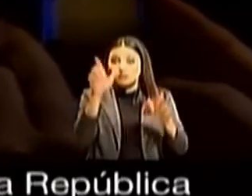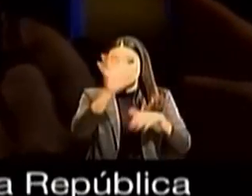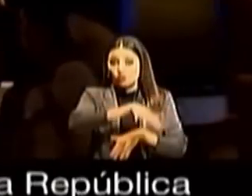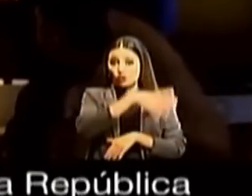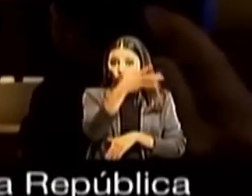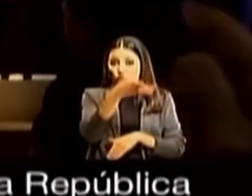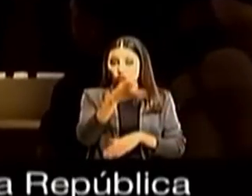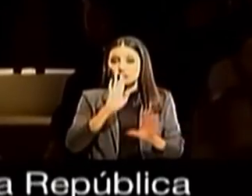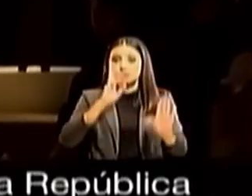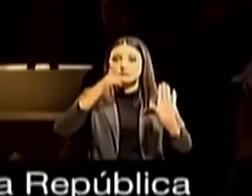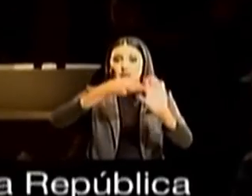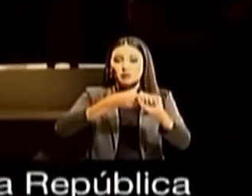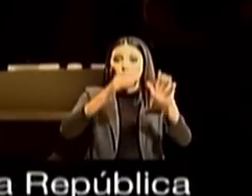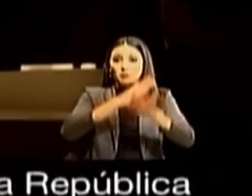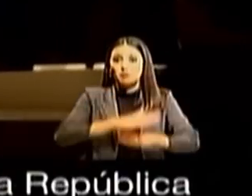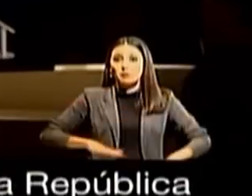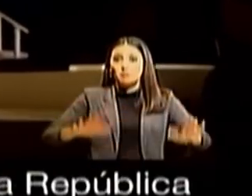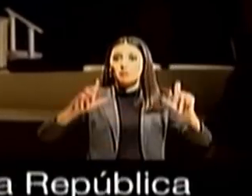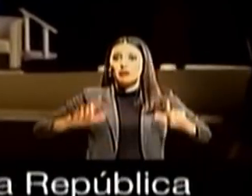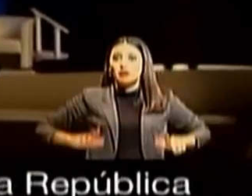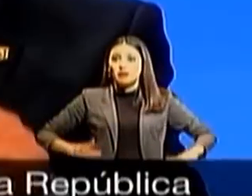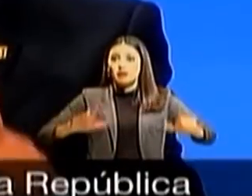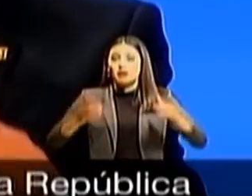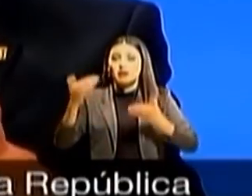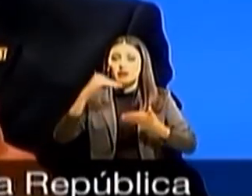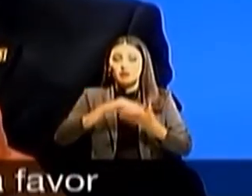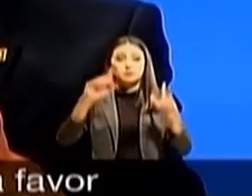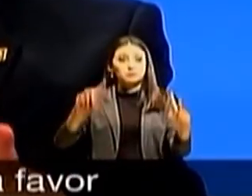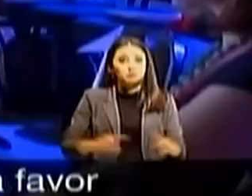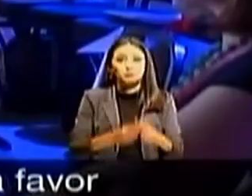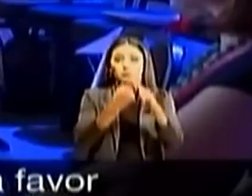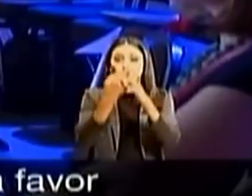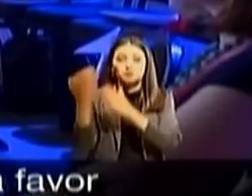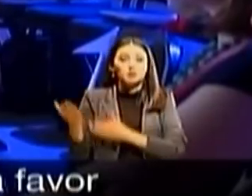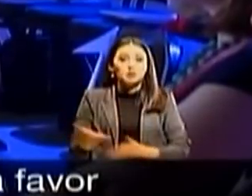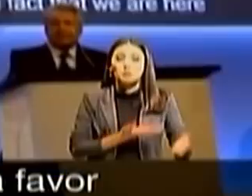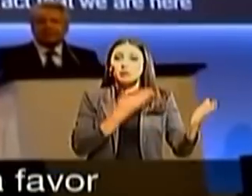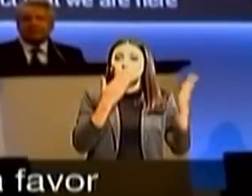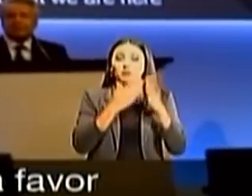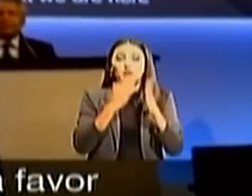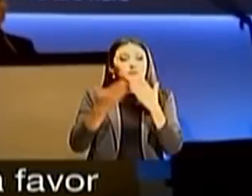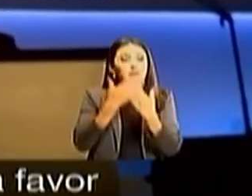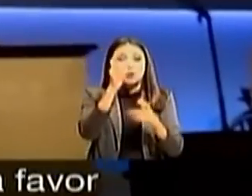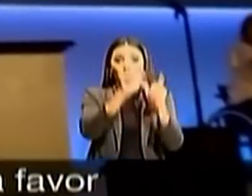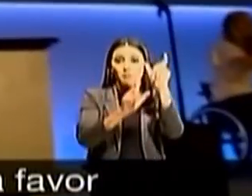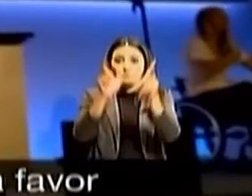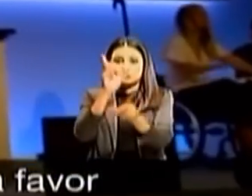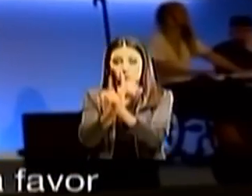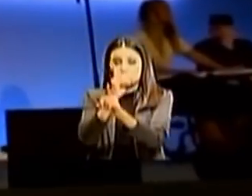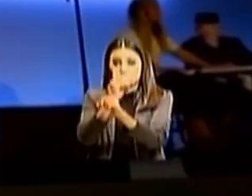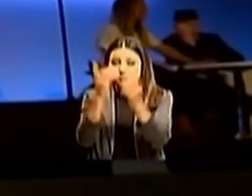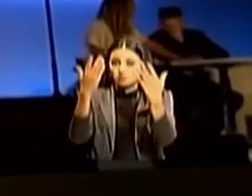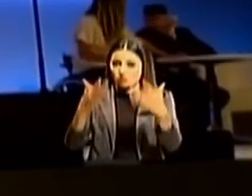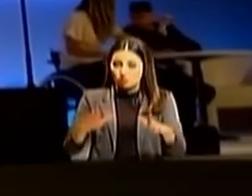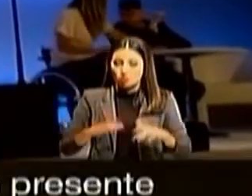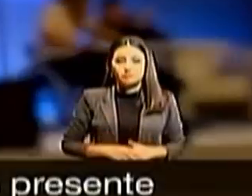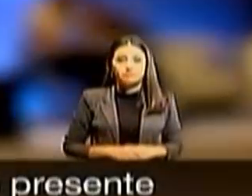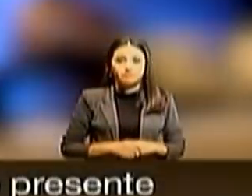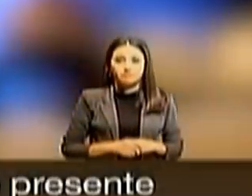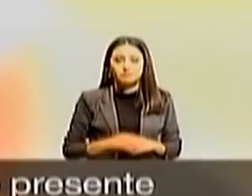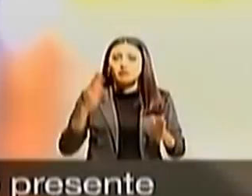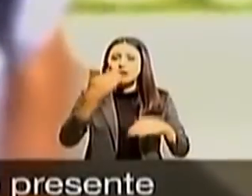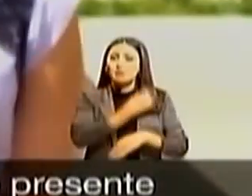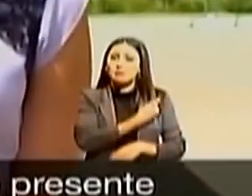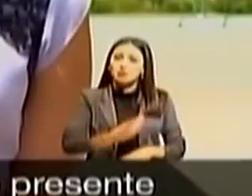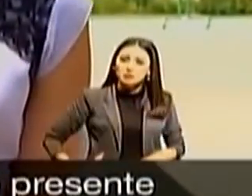el presidente de la República expuso al mundo las políticas y programas que se han implementado a favor de las personas con discapacidad. Que el